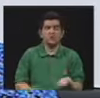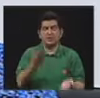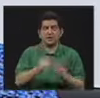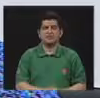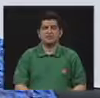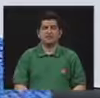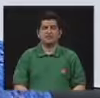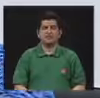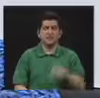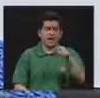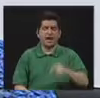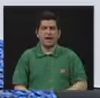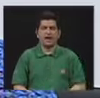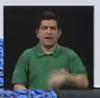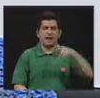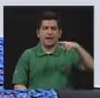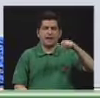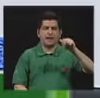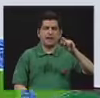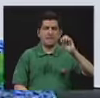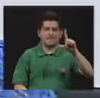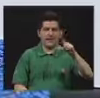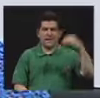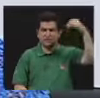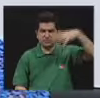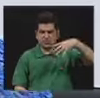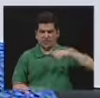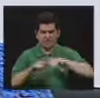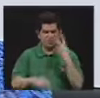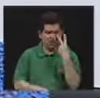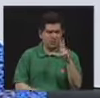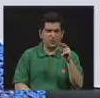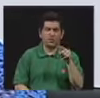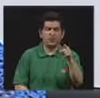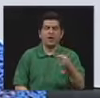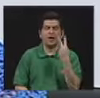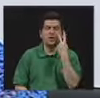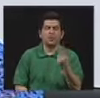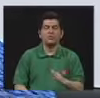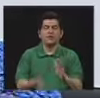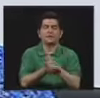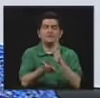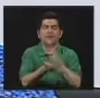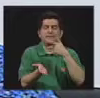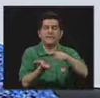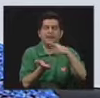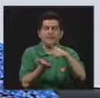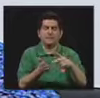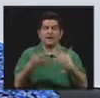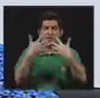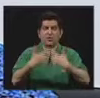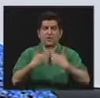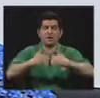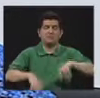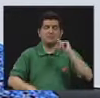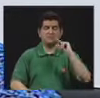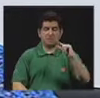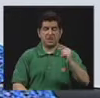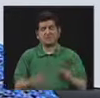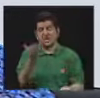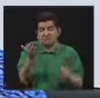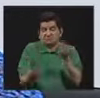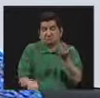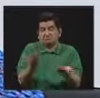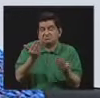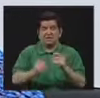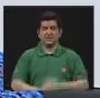ellos pueden ver, no sé, un panel solar, pero la prueba para ellos no es ver el panel solar ahí, sino la factura. Entonces, para una